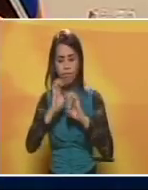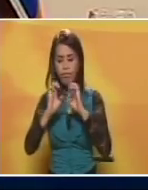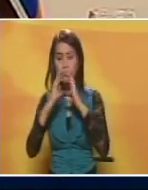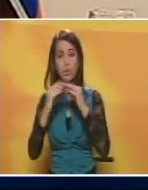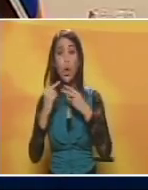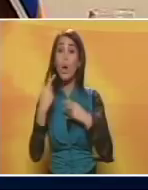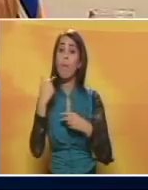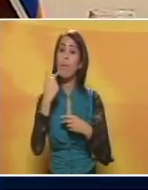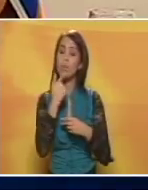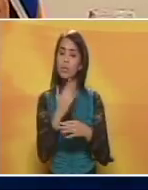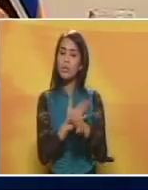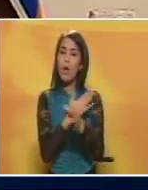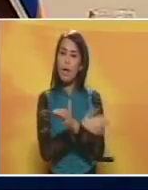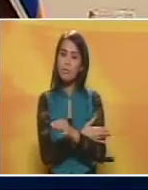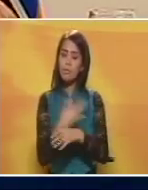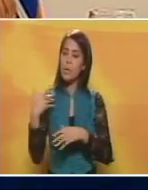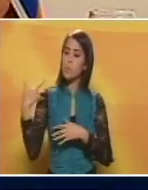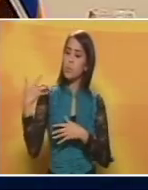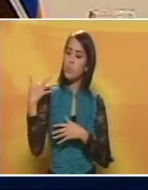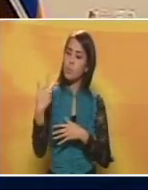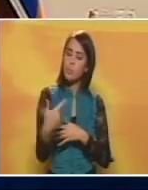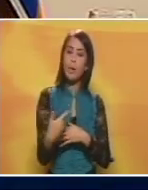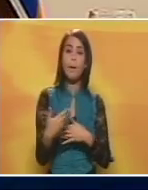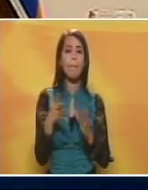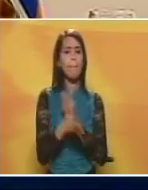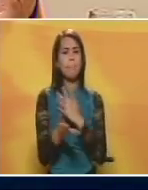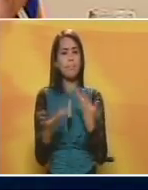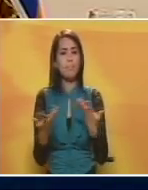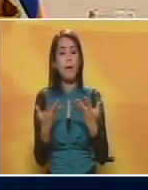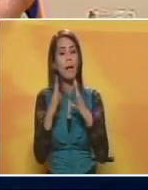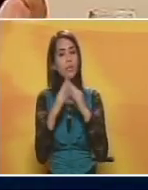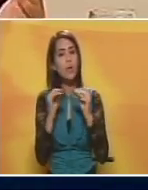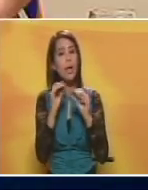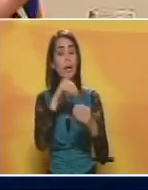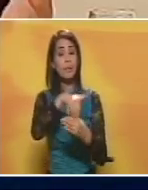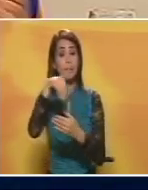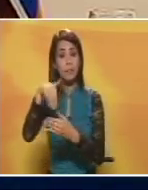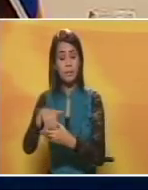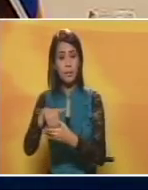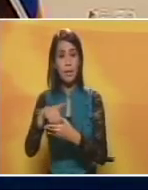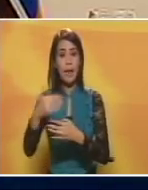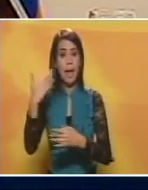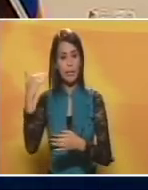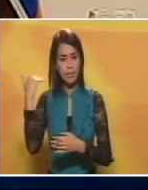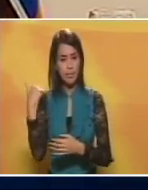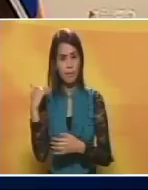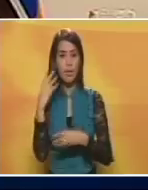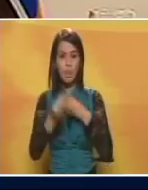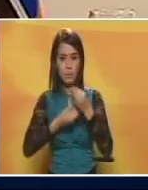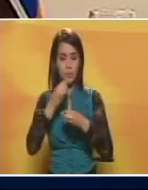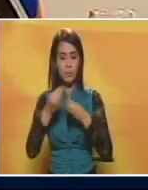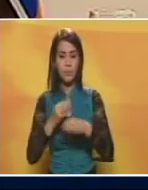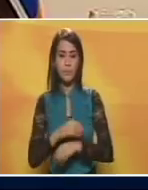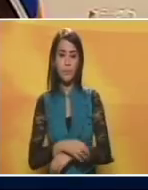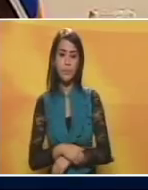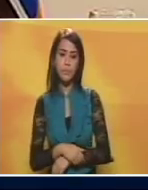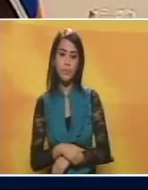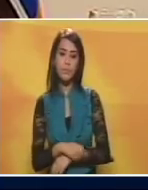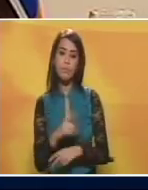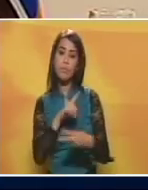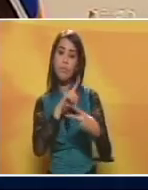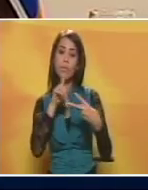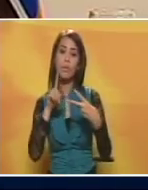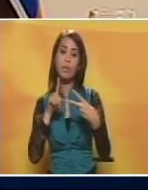como lo hemos dicho, tal como lo hemos hecho para todas las elecciones anteriores que hemos hecho. En